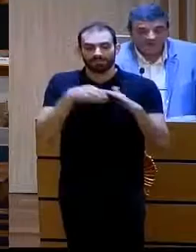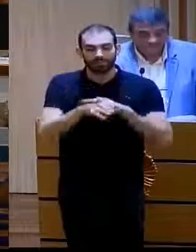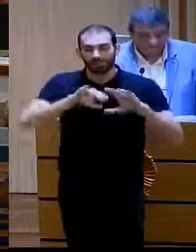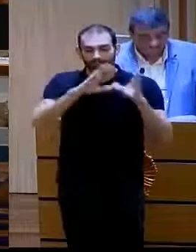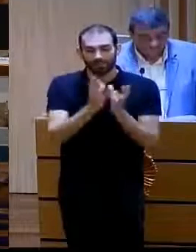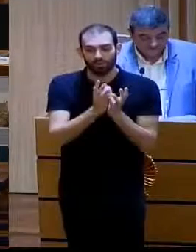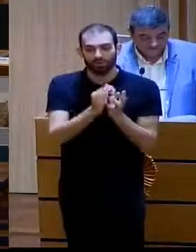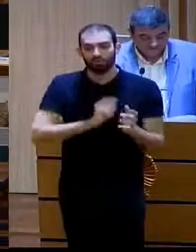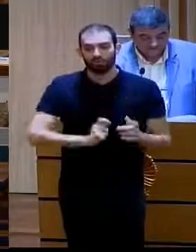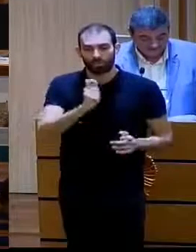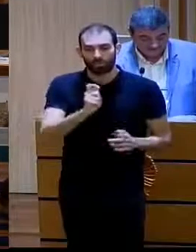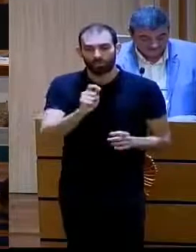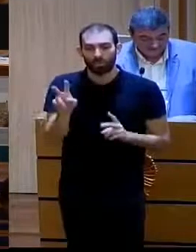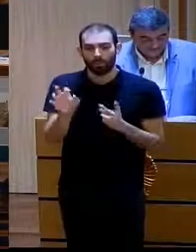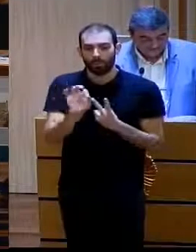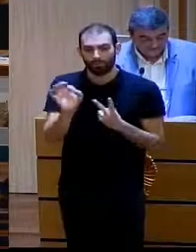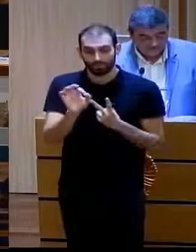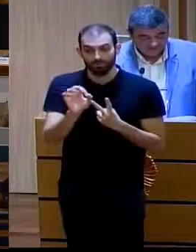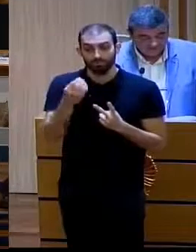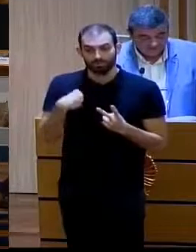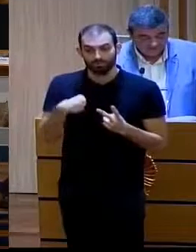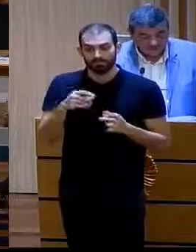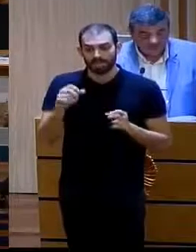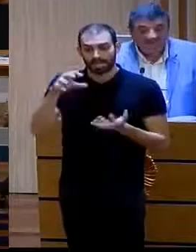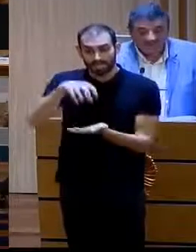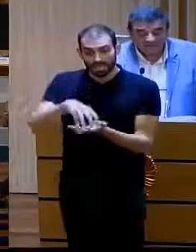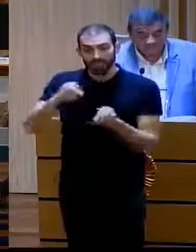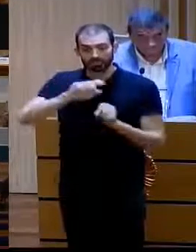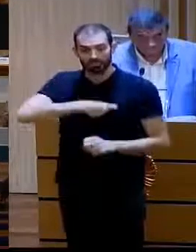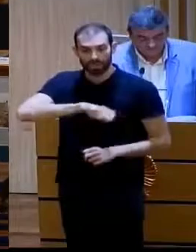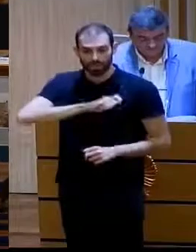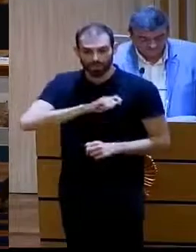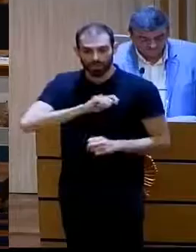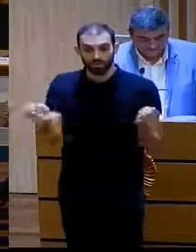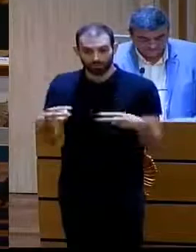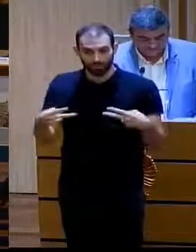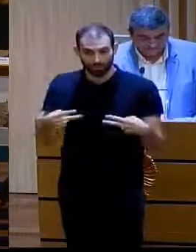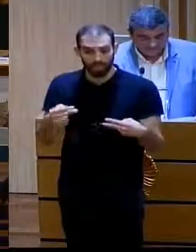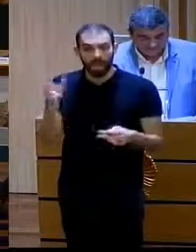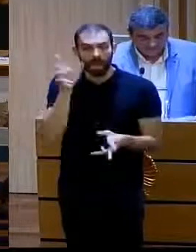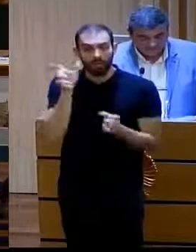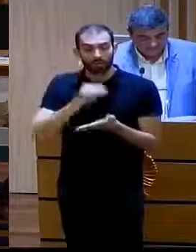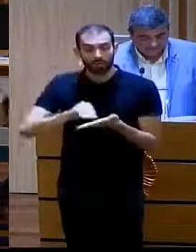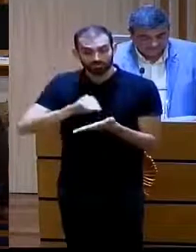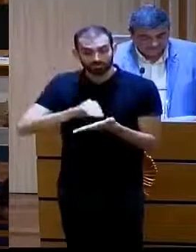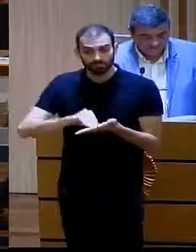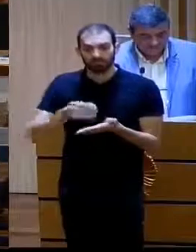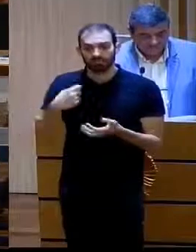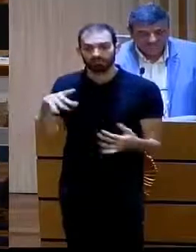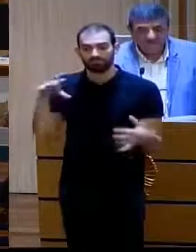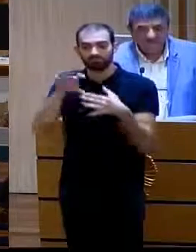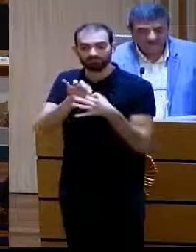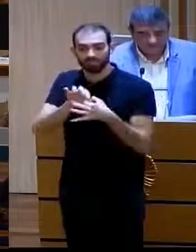Centro Español de Subtitulado y la Audiodescripción, CESIA, dependiente del Real Patronato sobre Discapacidad